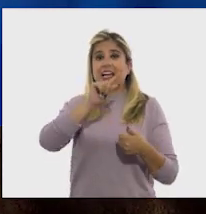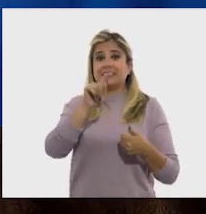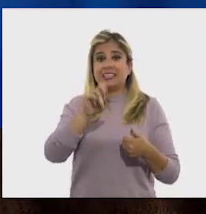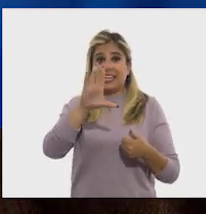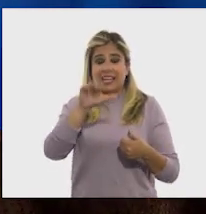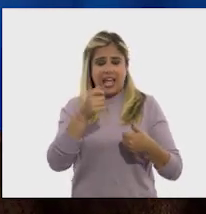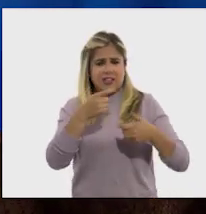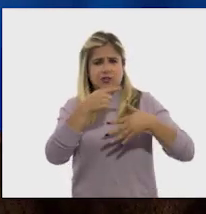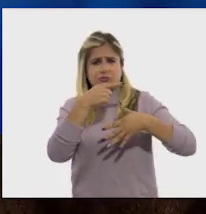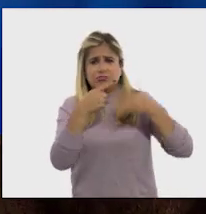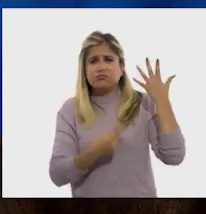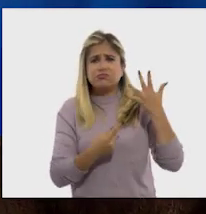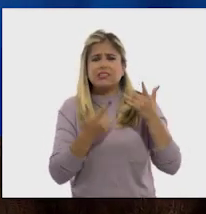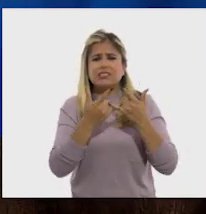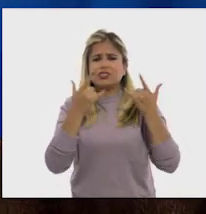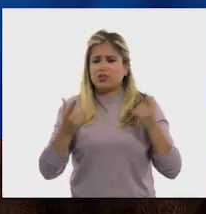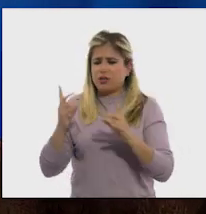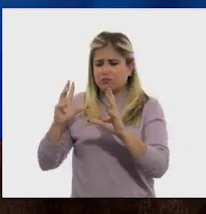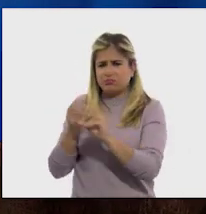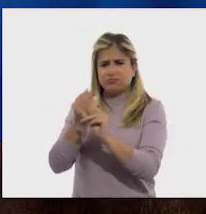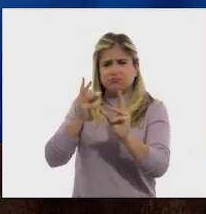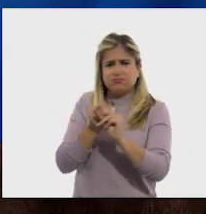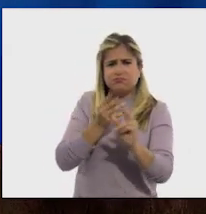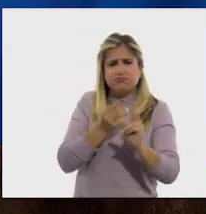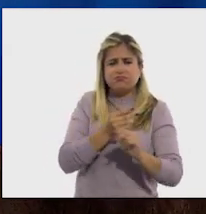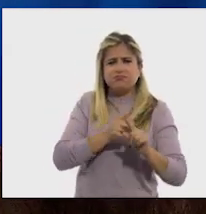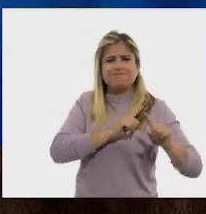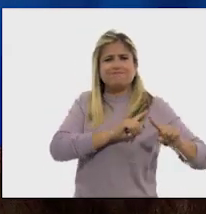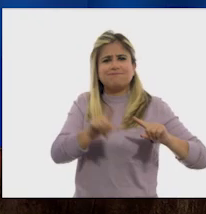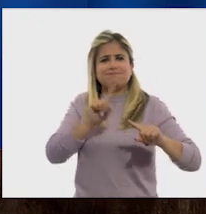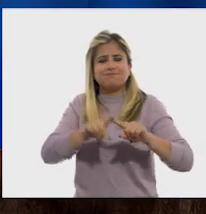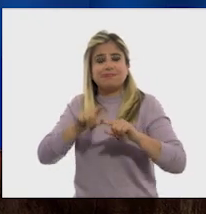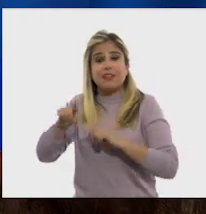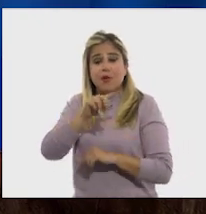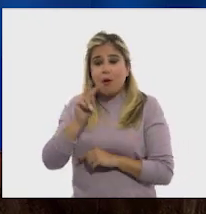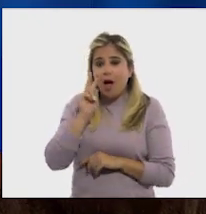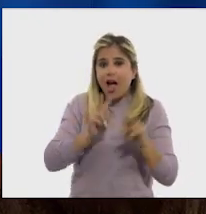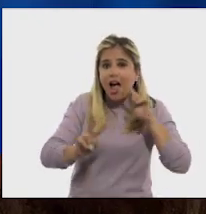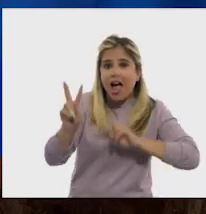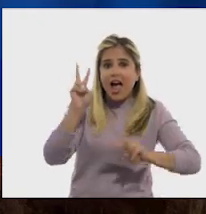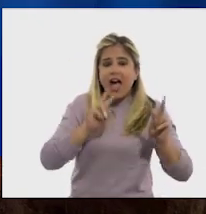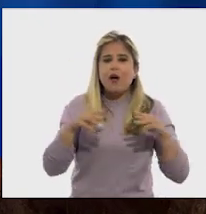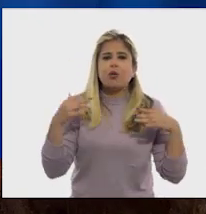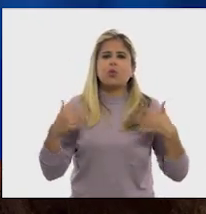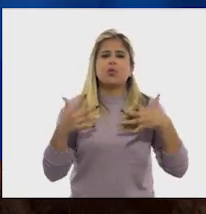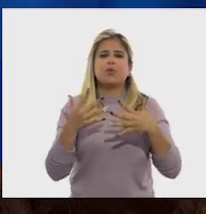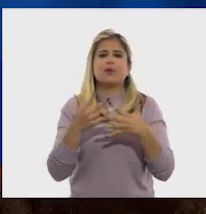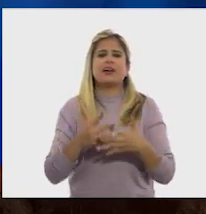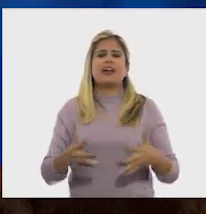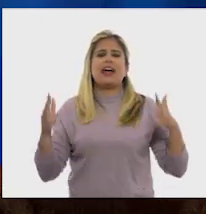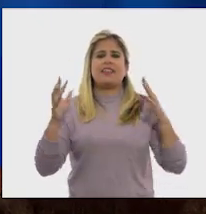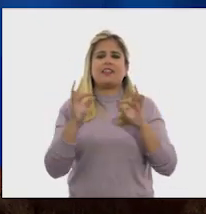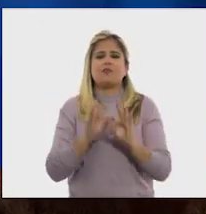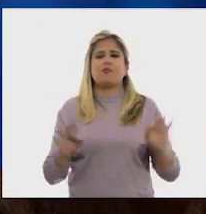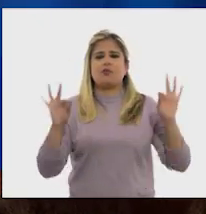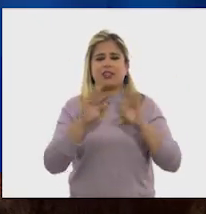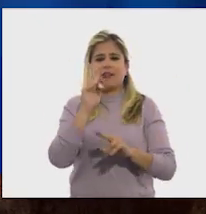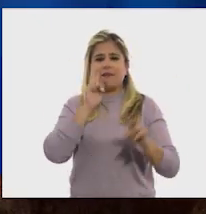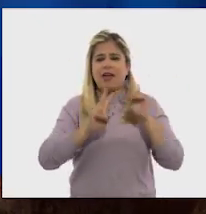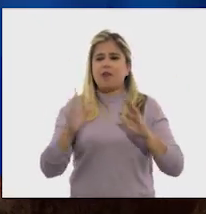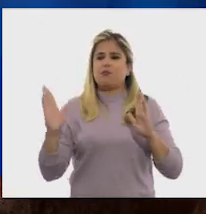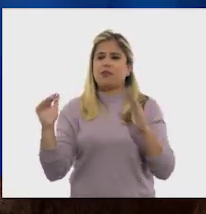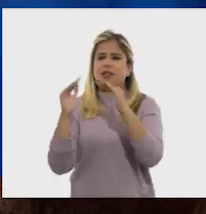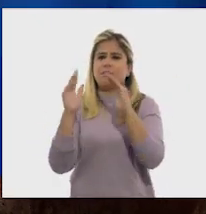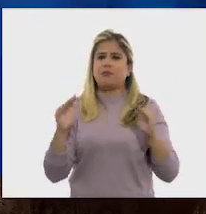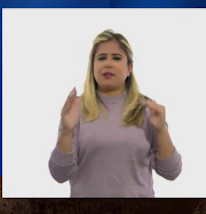dejaron huella en los diferentes estados del país donde se aprecian sus grandes y sobresalientes zonas